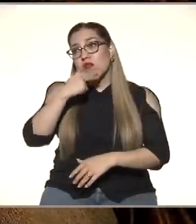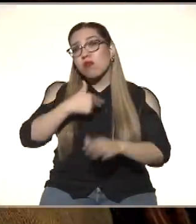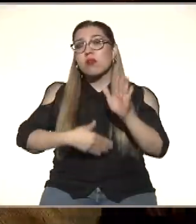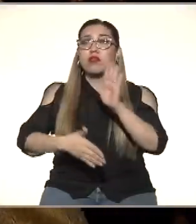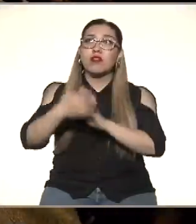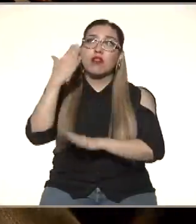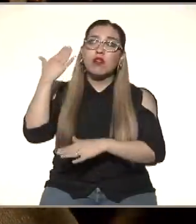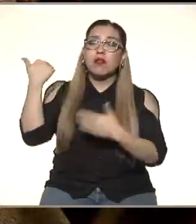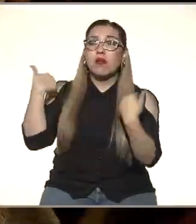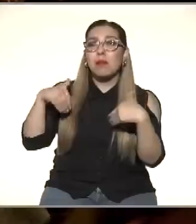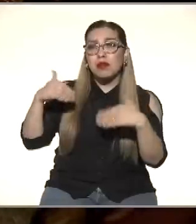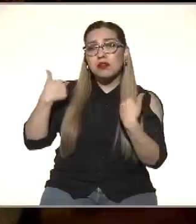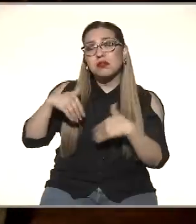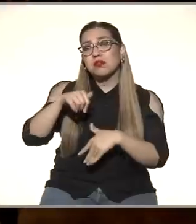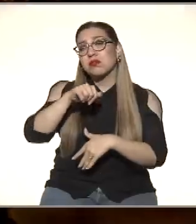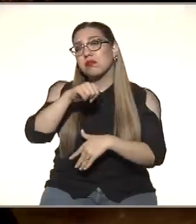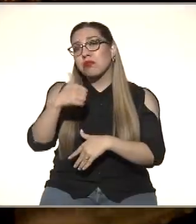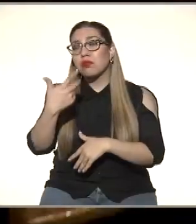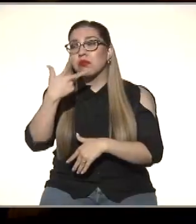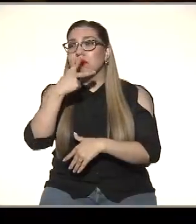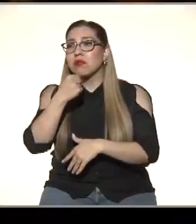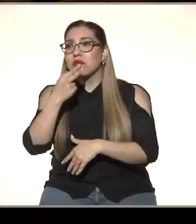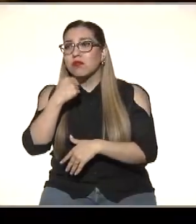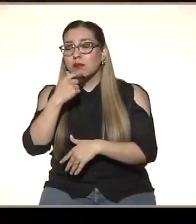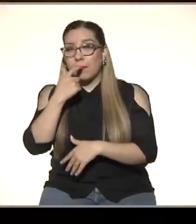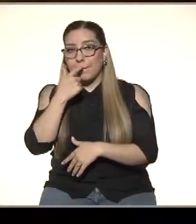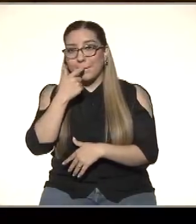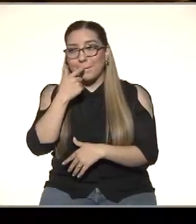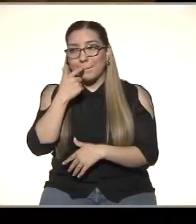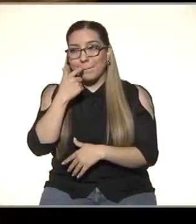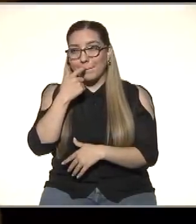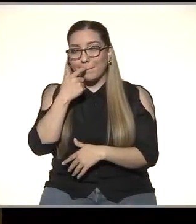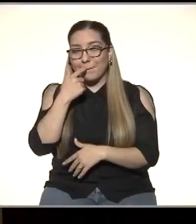lugar. Hasta que llegó un momento donde me decía que los cachaba